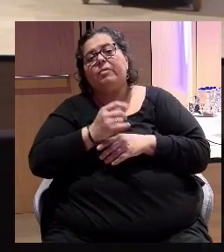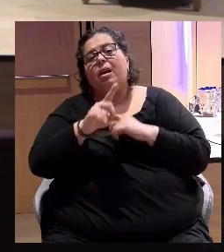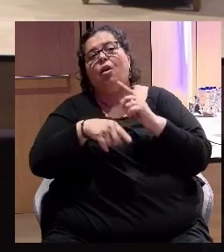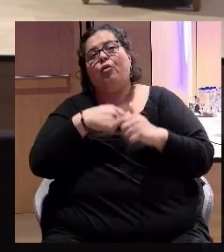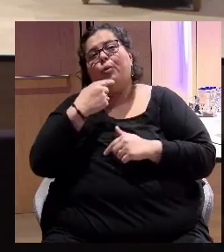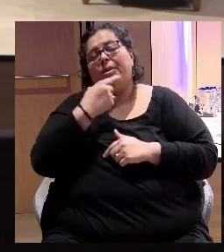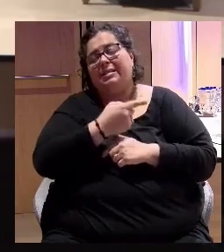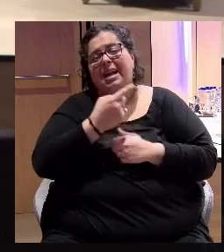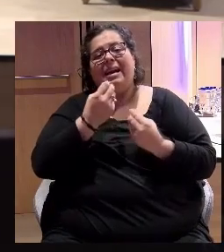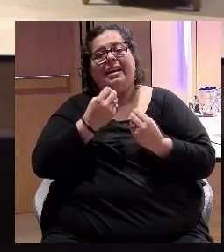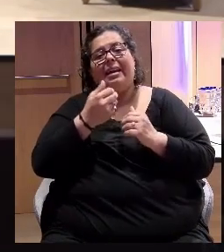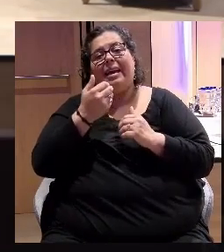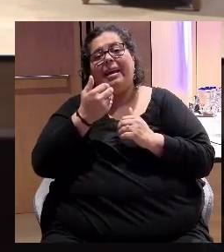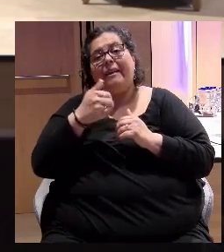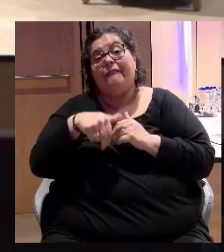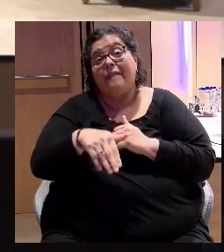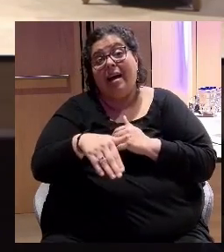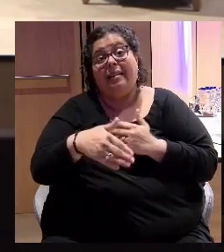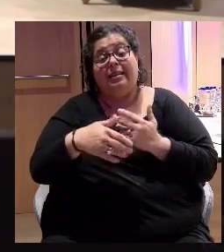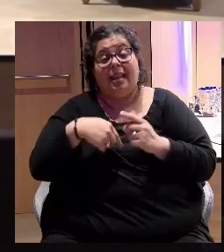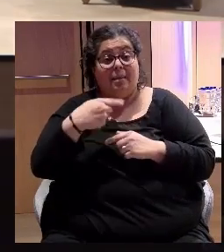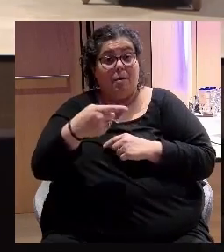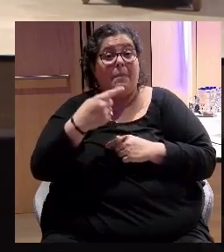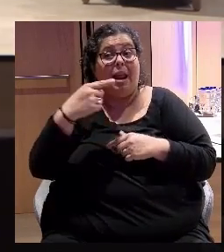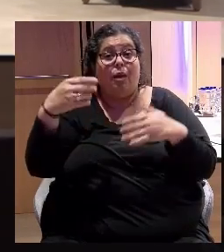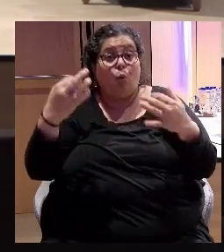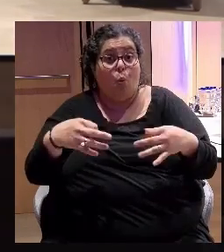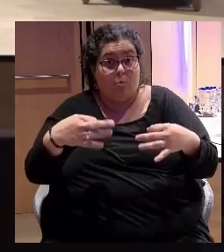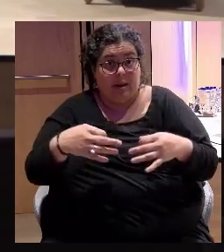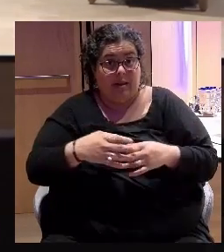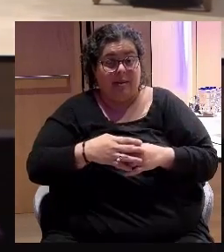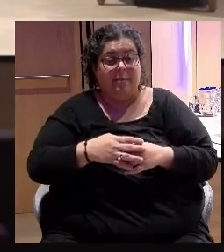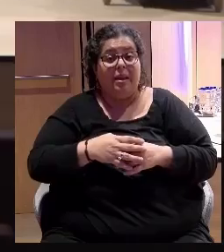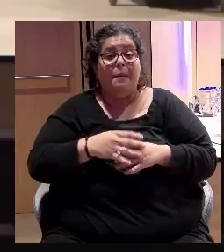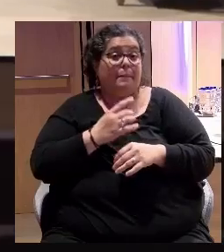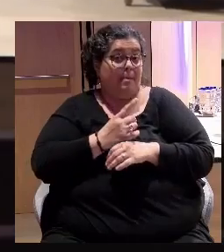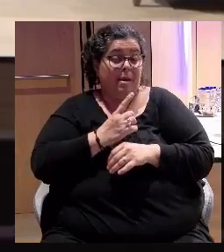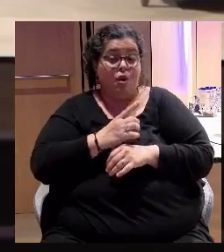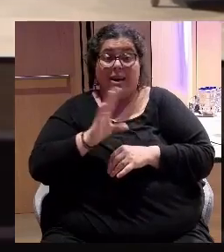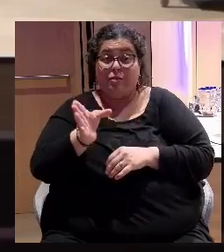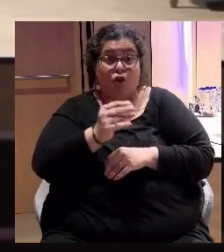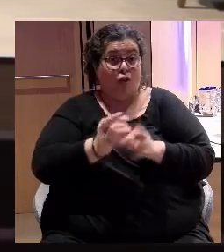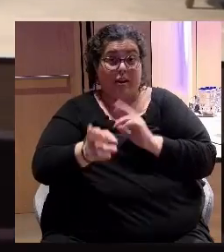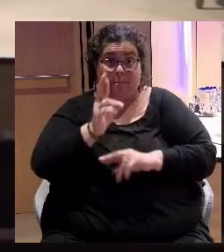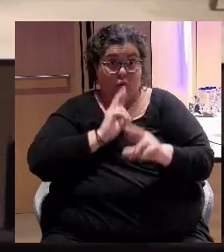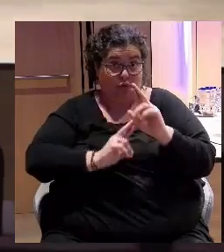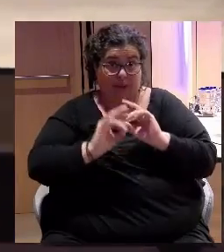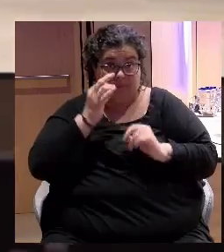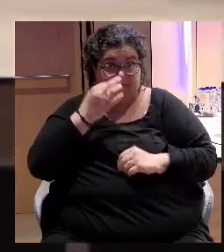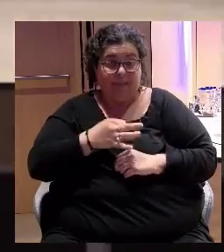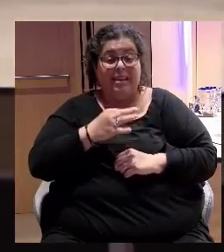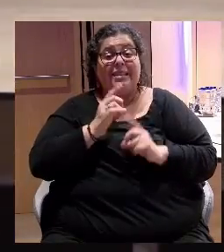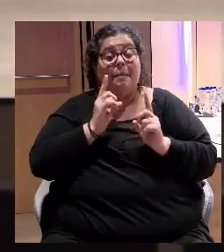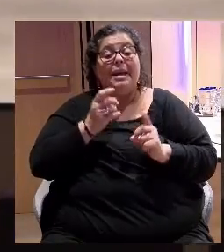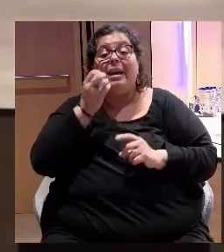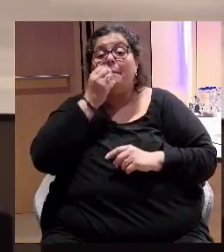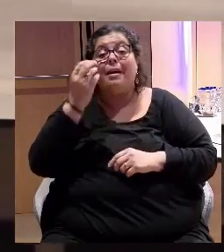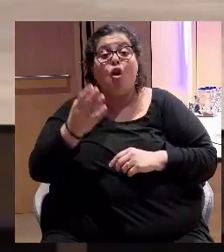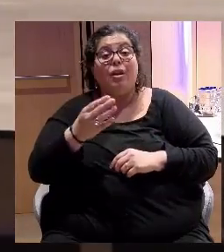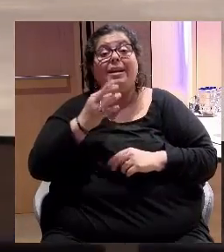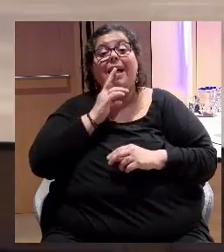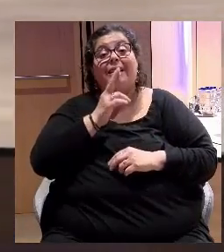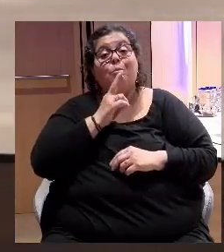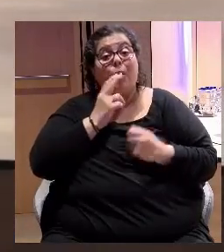para lo que queda por cumplir? No solo que todos respondan, sino que además realmente mejoren en las respuestas que brindan,